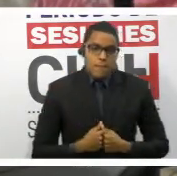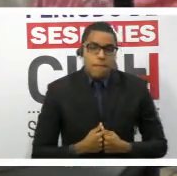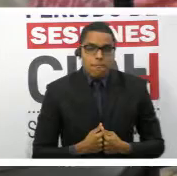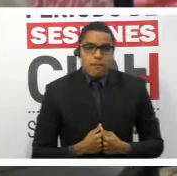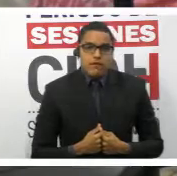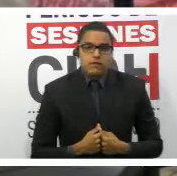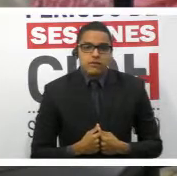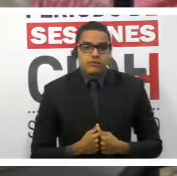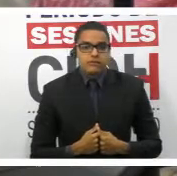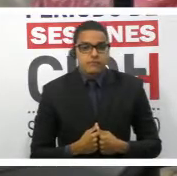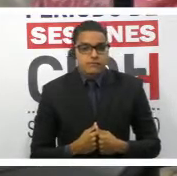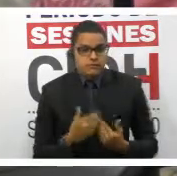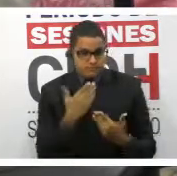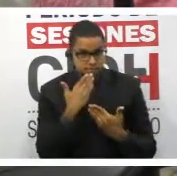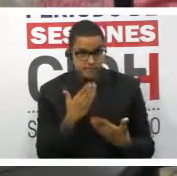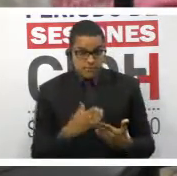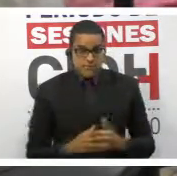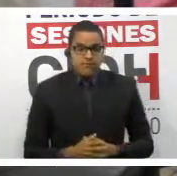recomendaciones